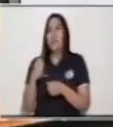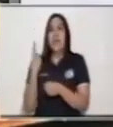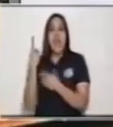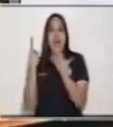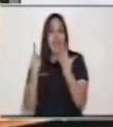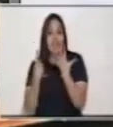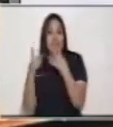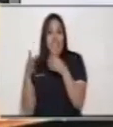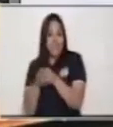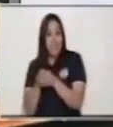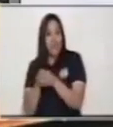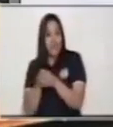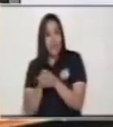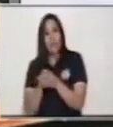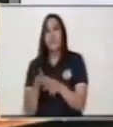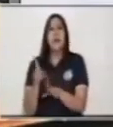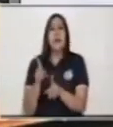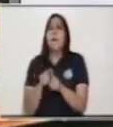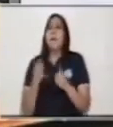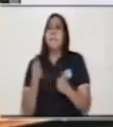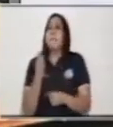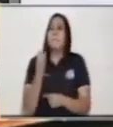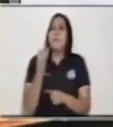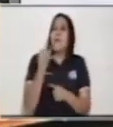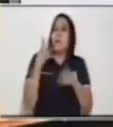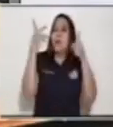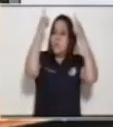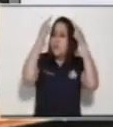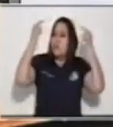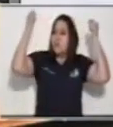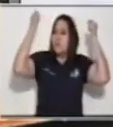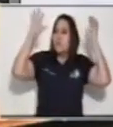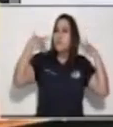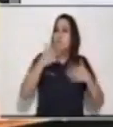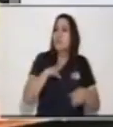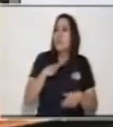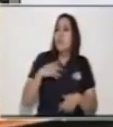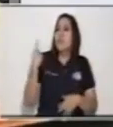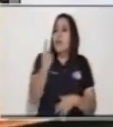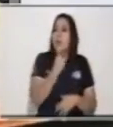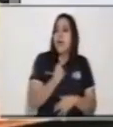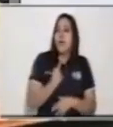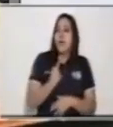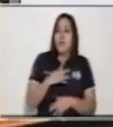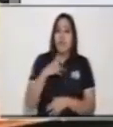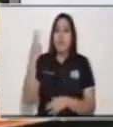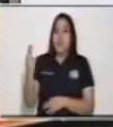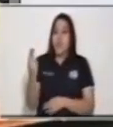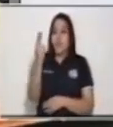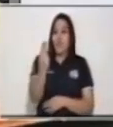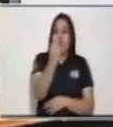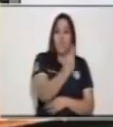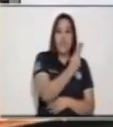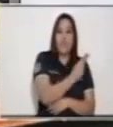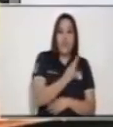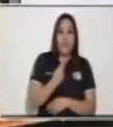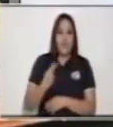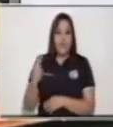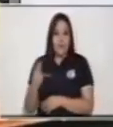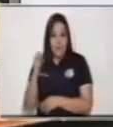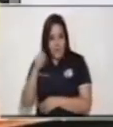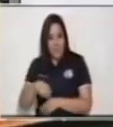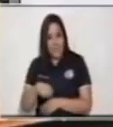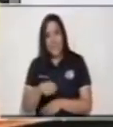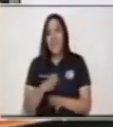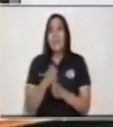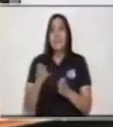grupos. Pero ¿cuántos sombreros tiene cada grupo? Tiene dos sombreros. Entonces,